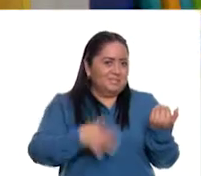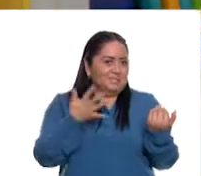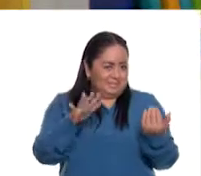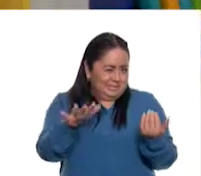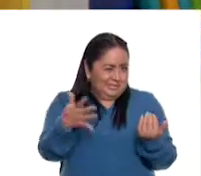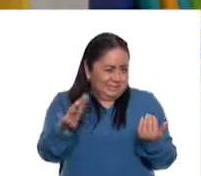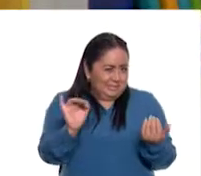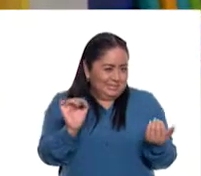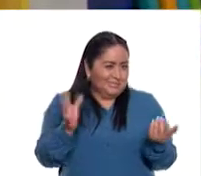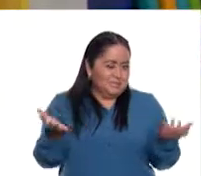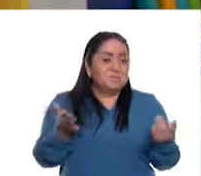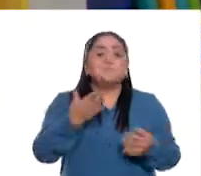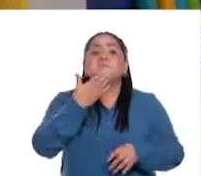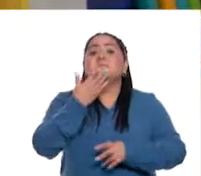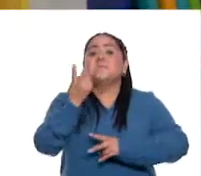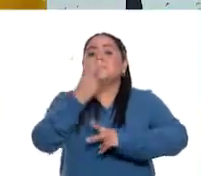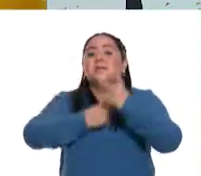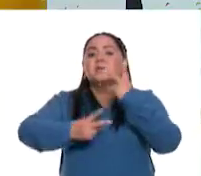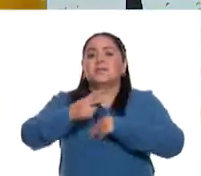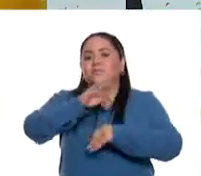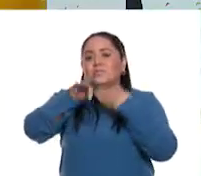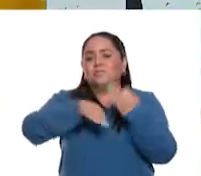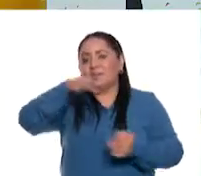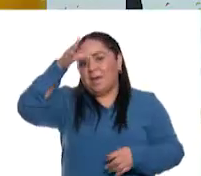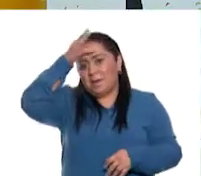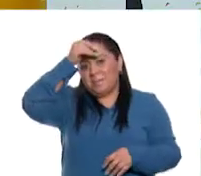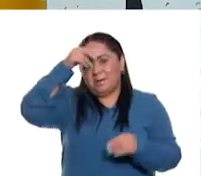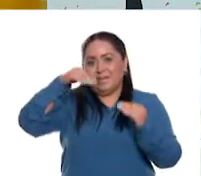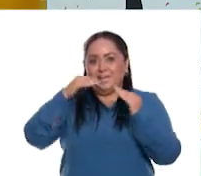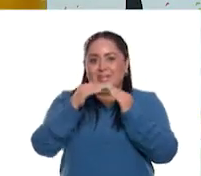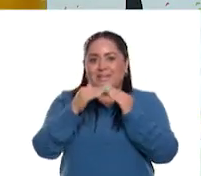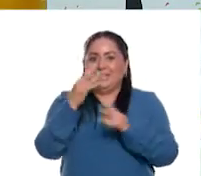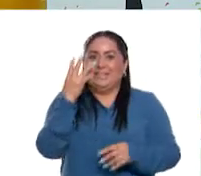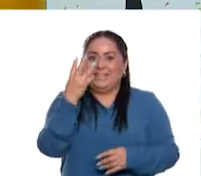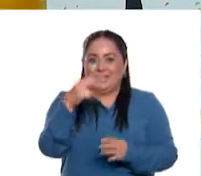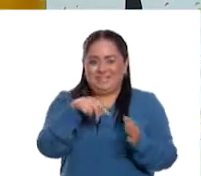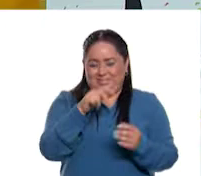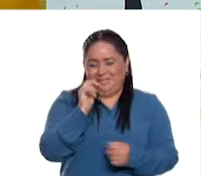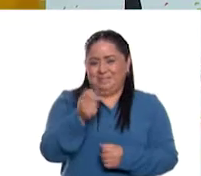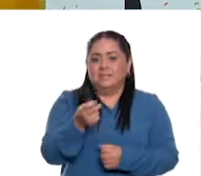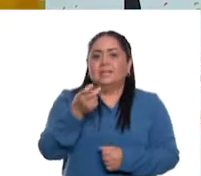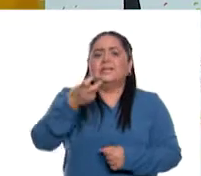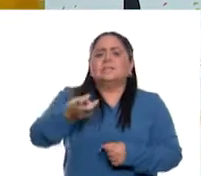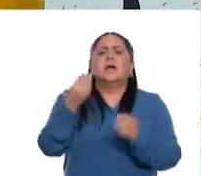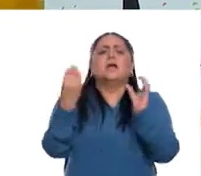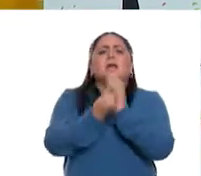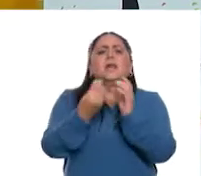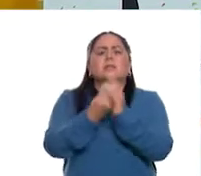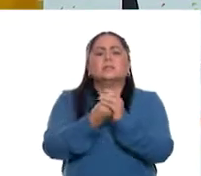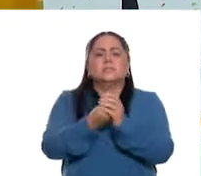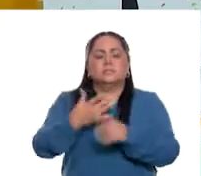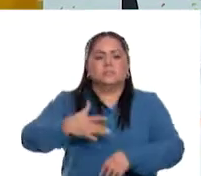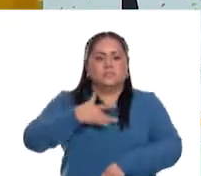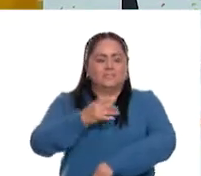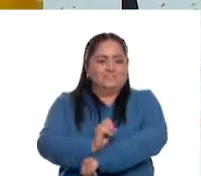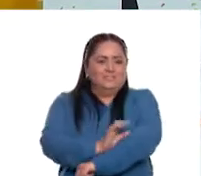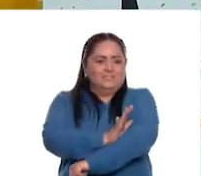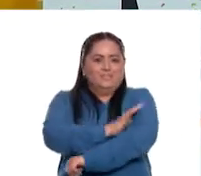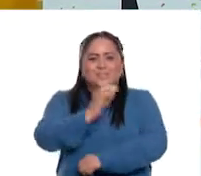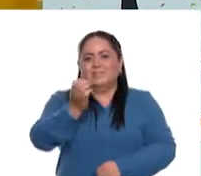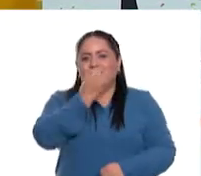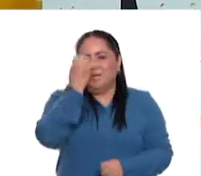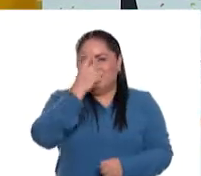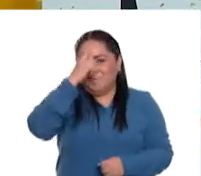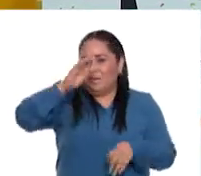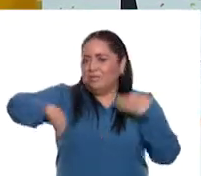¿no? Oye, bienvenidas y bienvenidos a Aprende en Casa 3, a esta clase de socioemocional